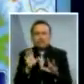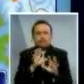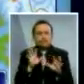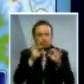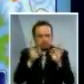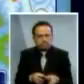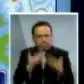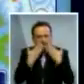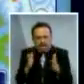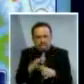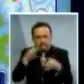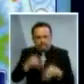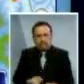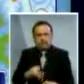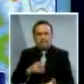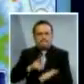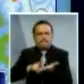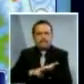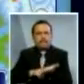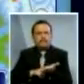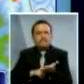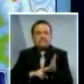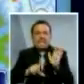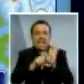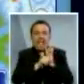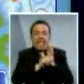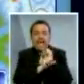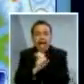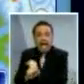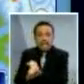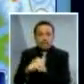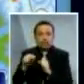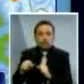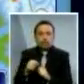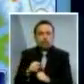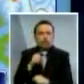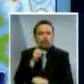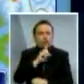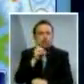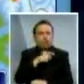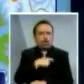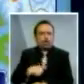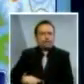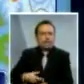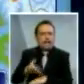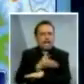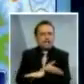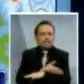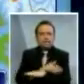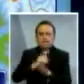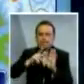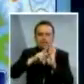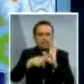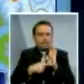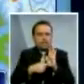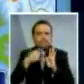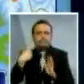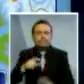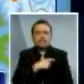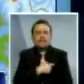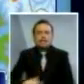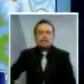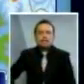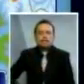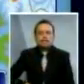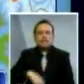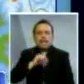franqueza. Mira, en primer lugar, la ley antiterrorista no es la que se dictó en el gobierno de Pinochet. Esto es una ley que se cambió íntegramente en el gobierno de Patricio